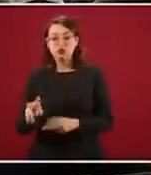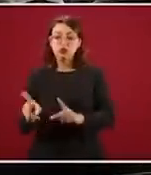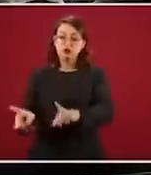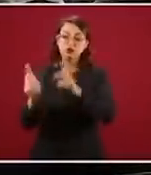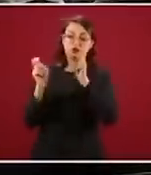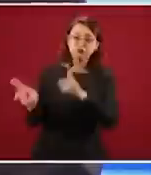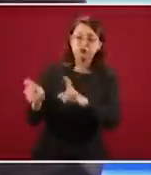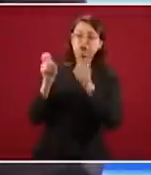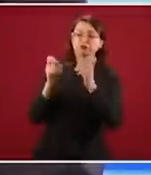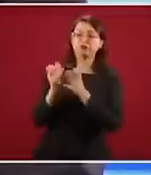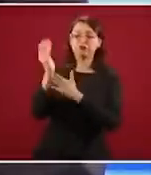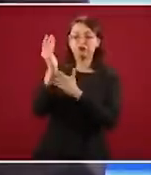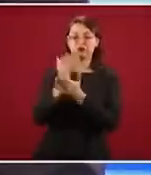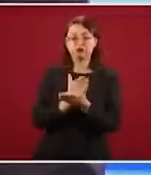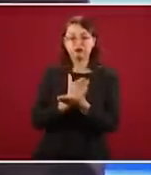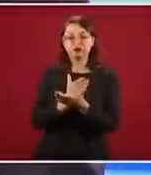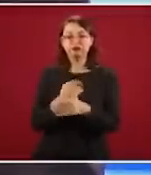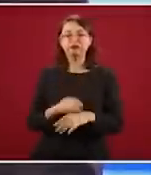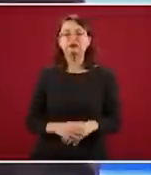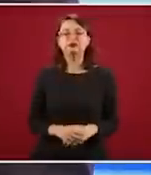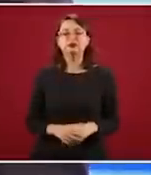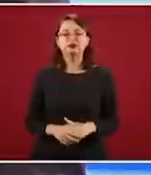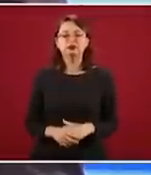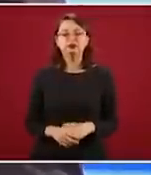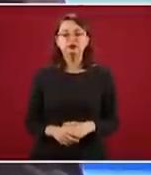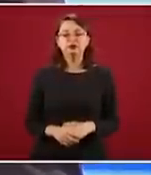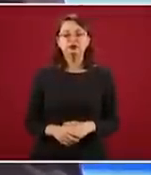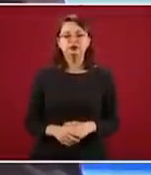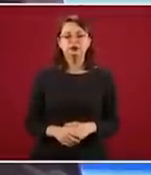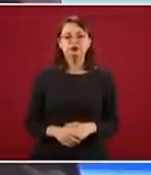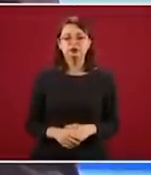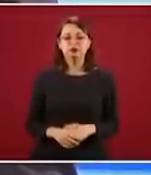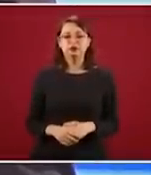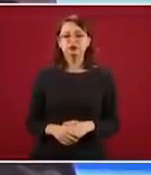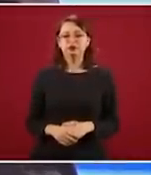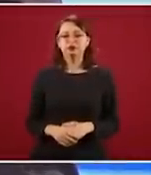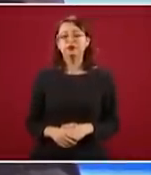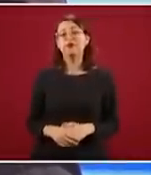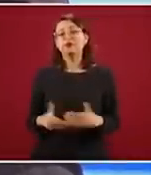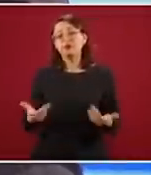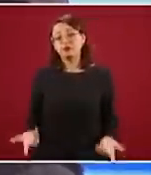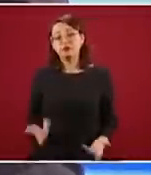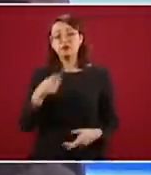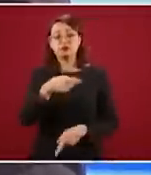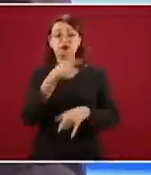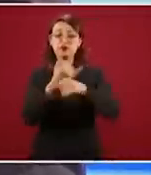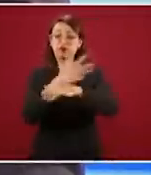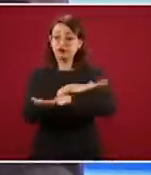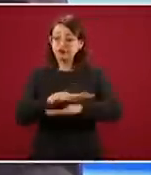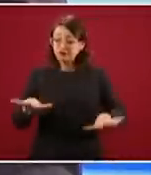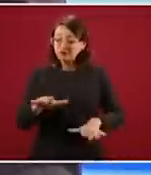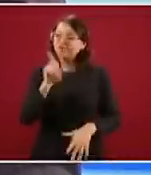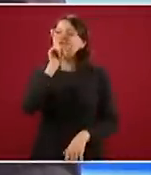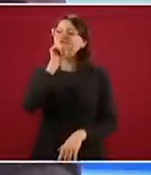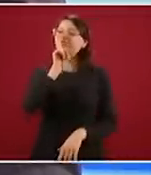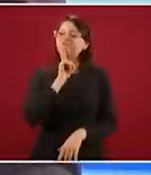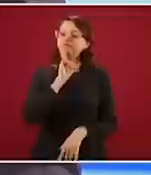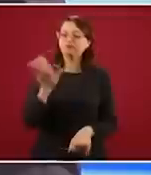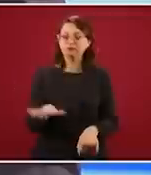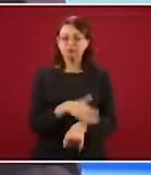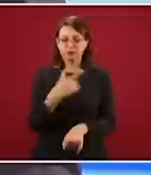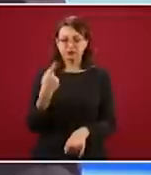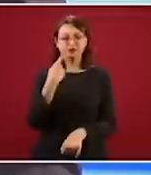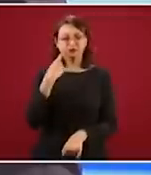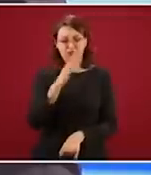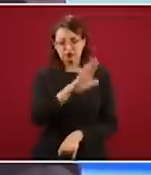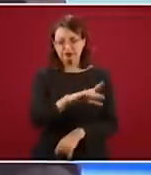2019. Y para contextualizar la pues, falta de veracidad de esta información, por ejemplo, refieren que en